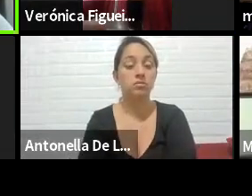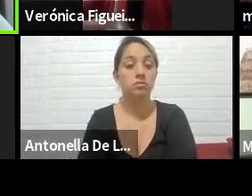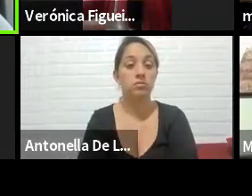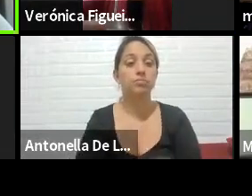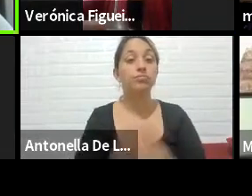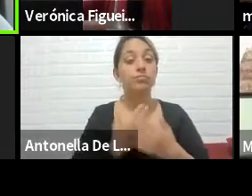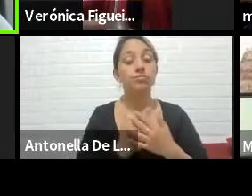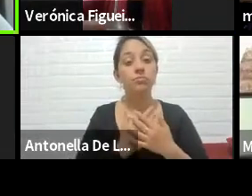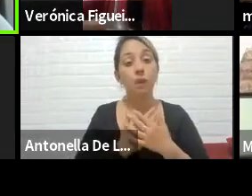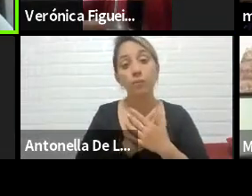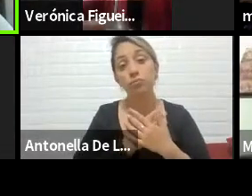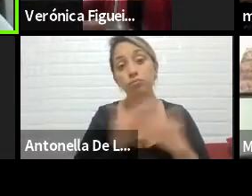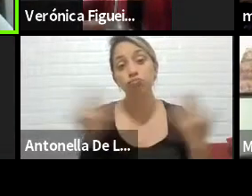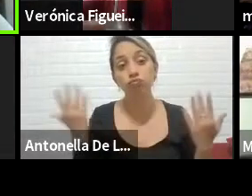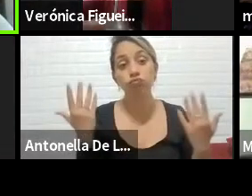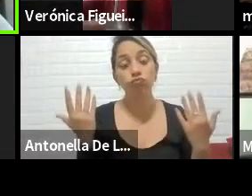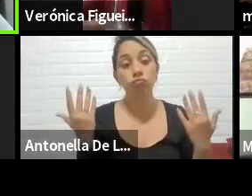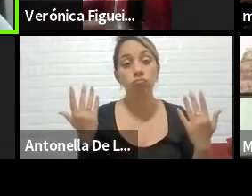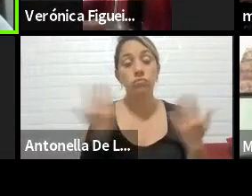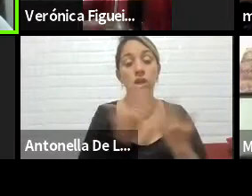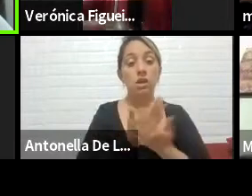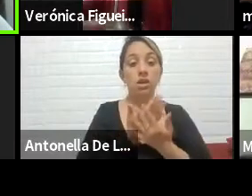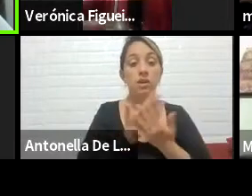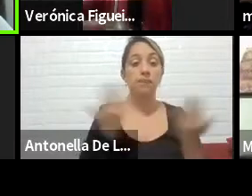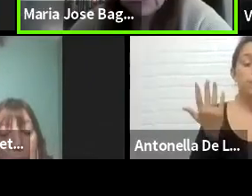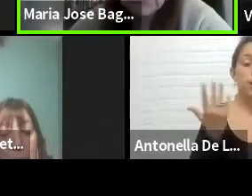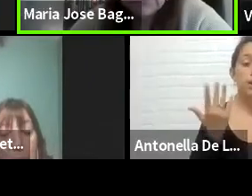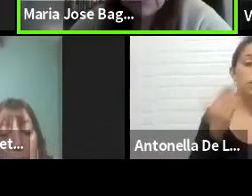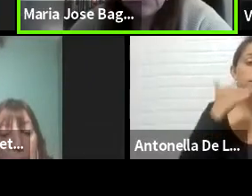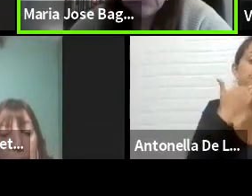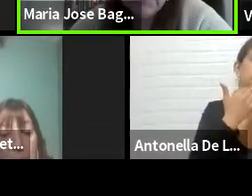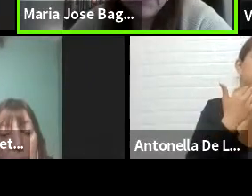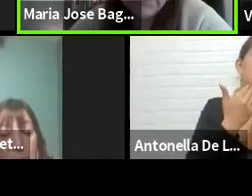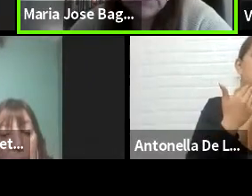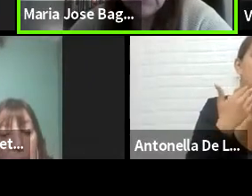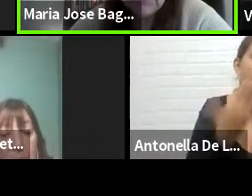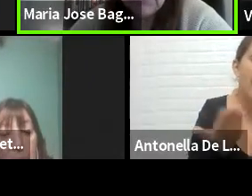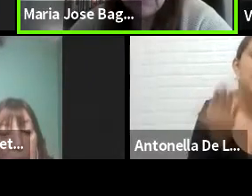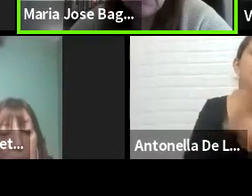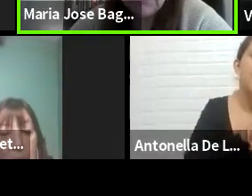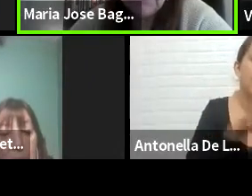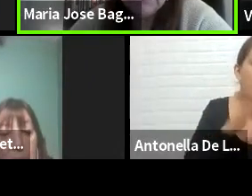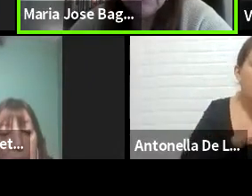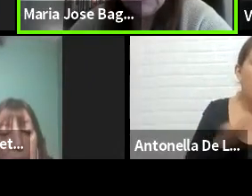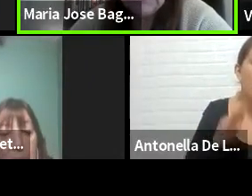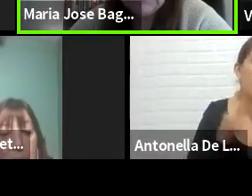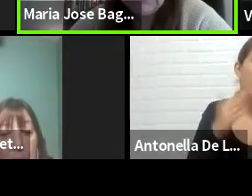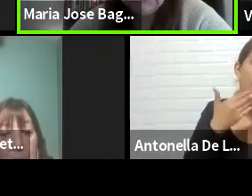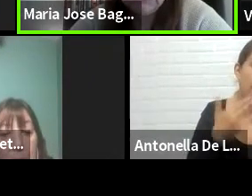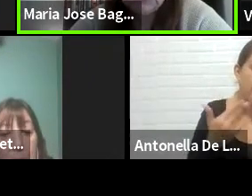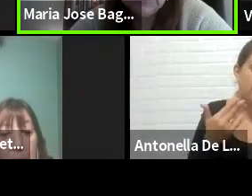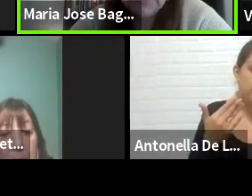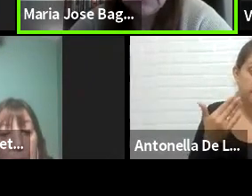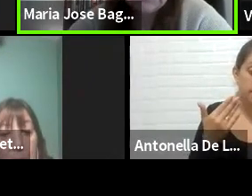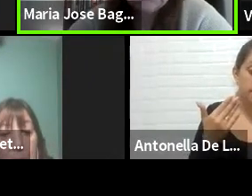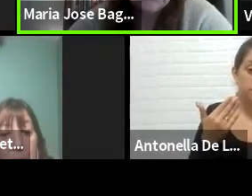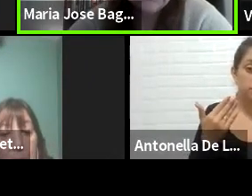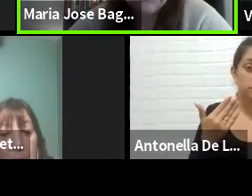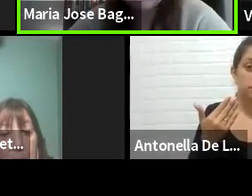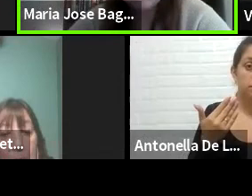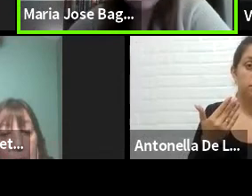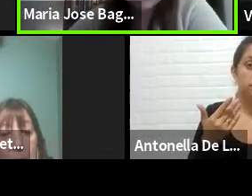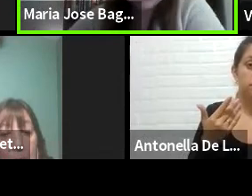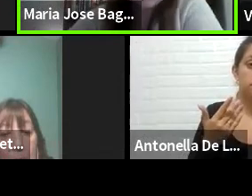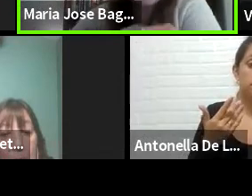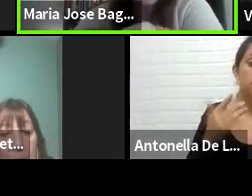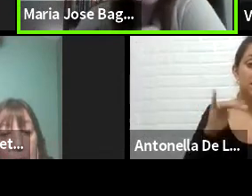Bueno, nada, un poco agradecerles nuevamente. Tenemos el registro de